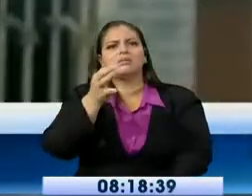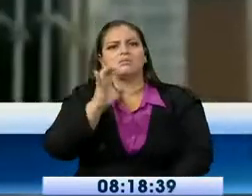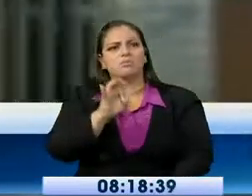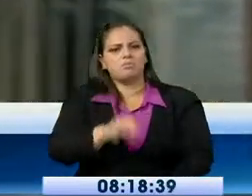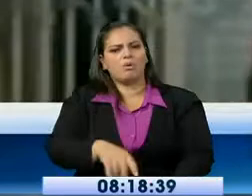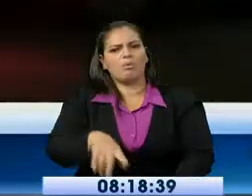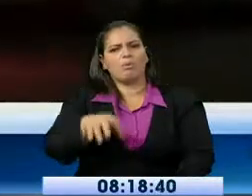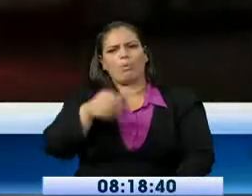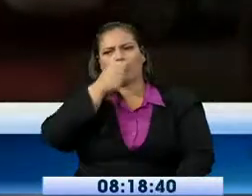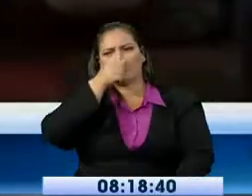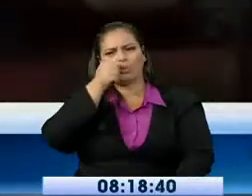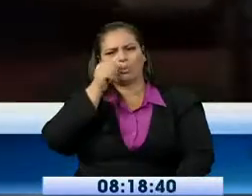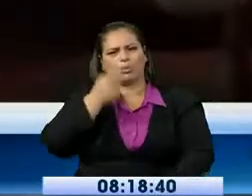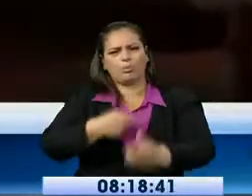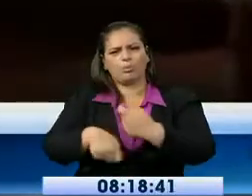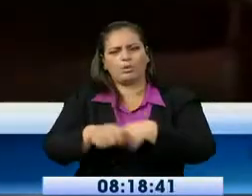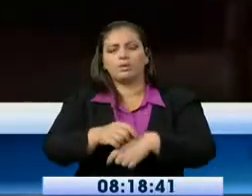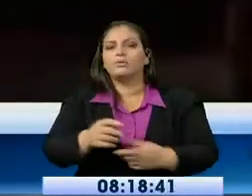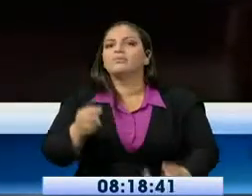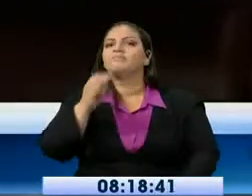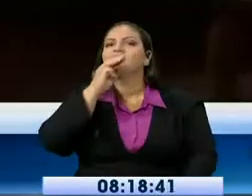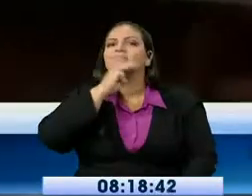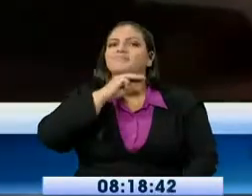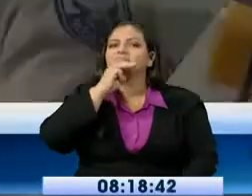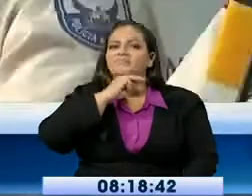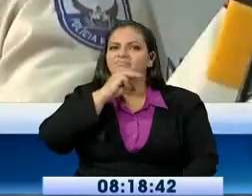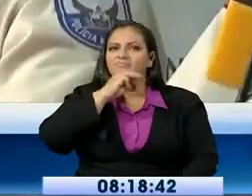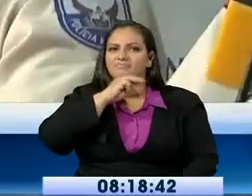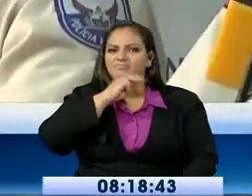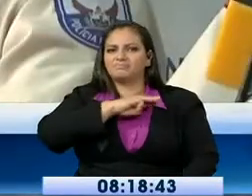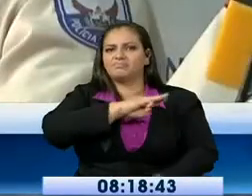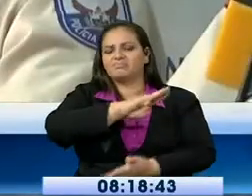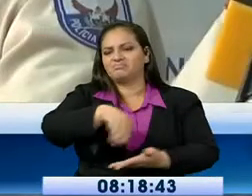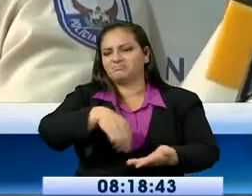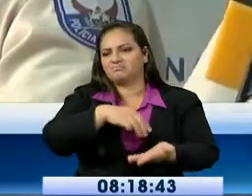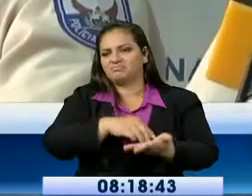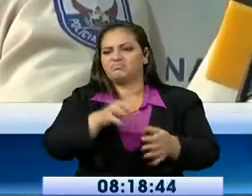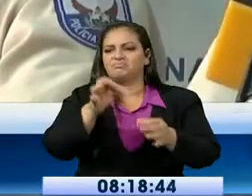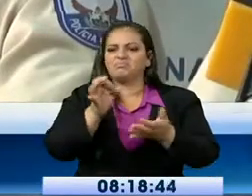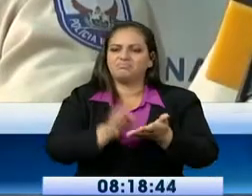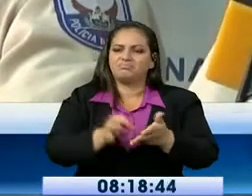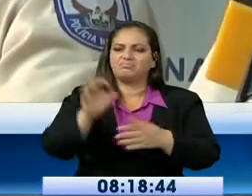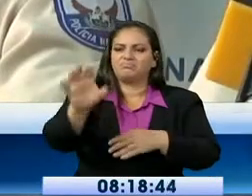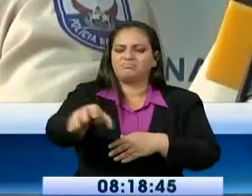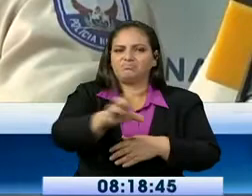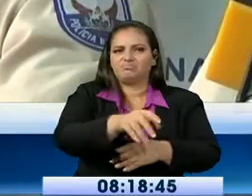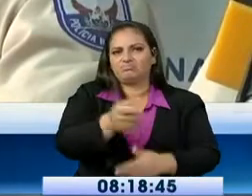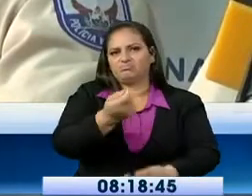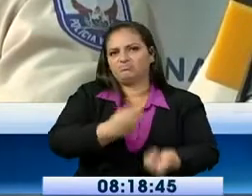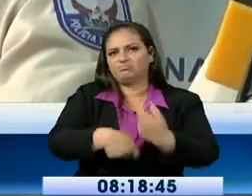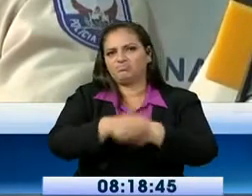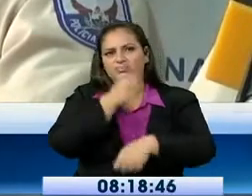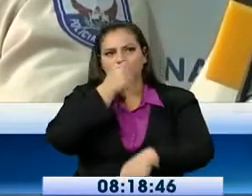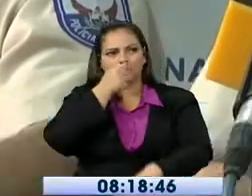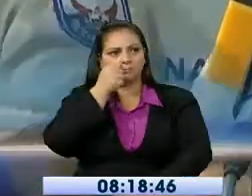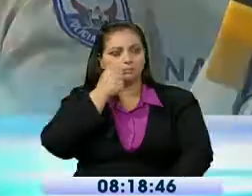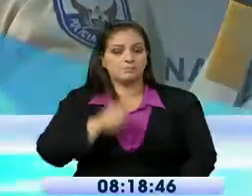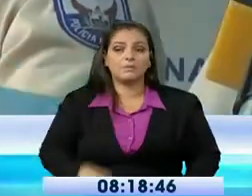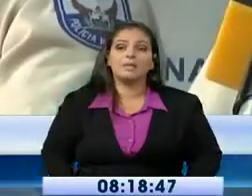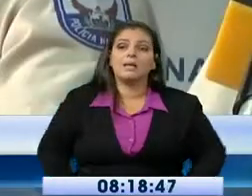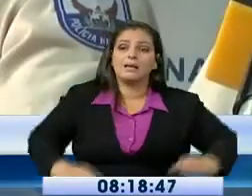centro de operaciones Manta y se extendía hacia otros cantones de Manabí. Se realizaron 17